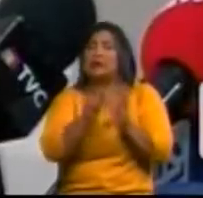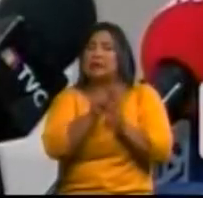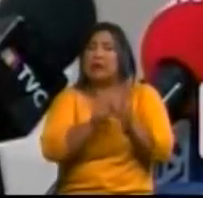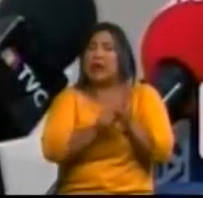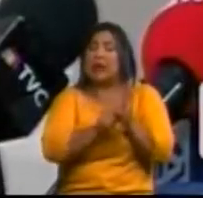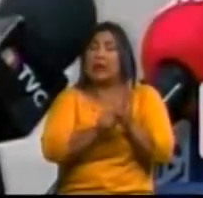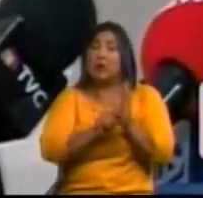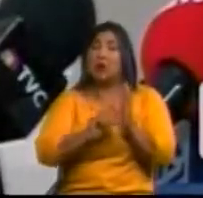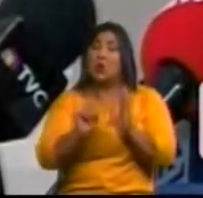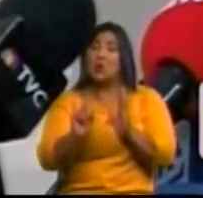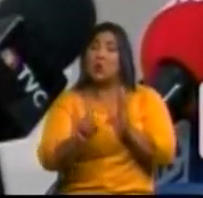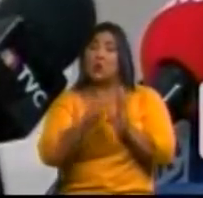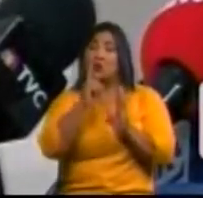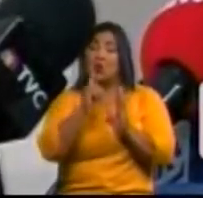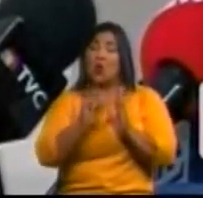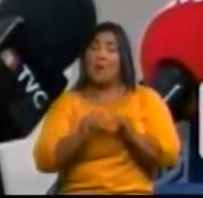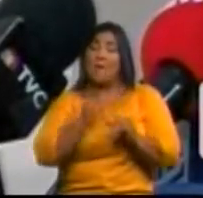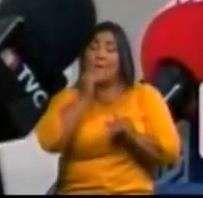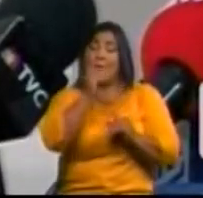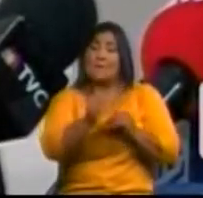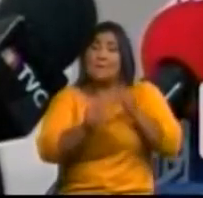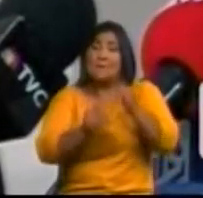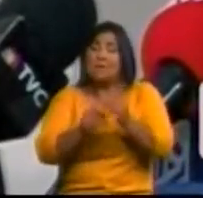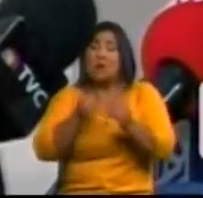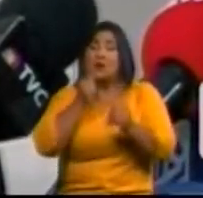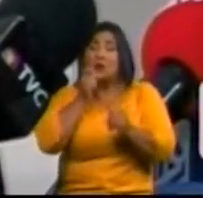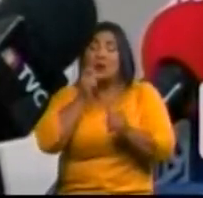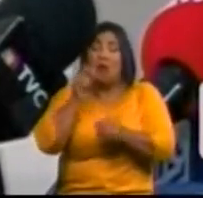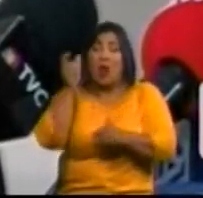un solo proceso que será tramitado y manejado